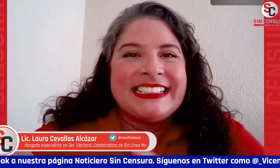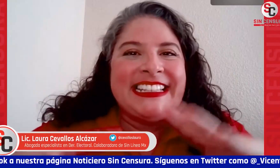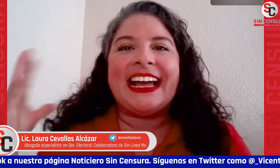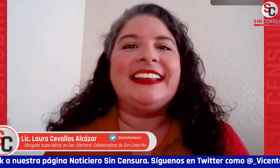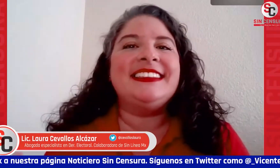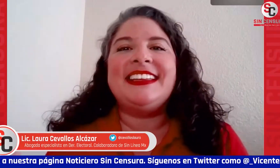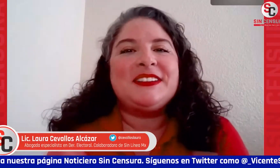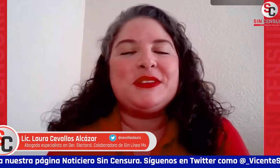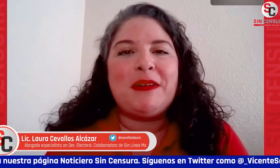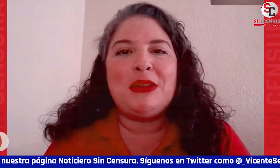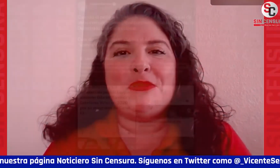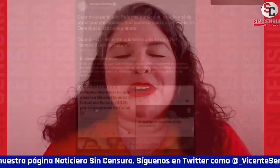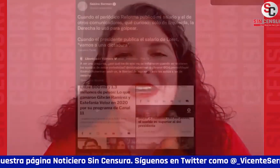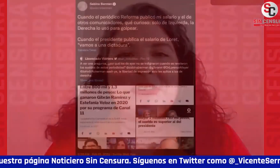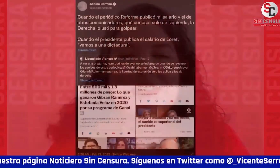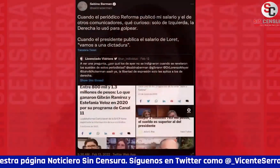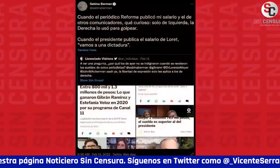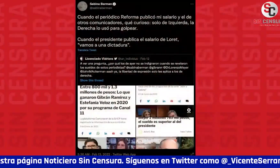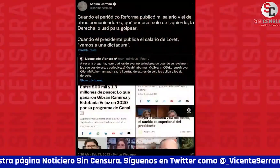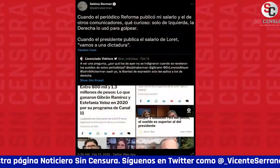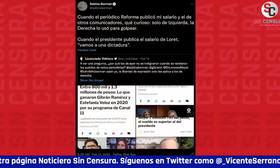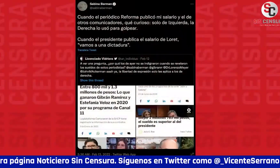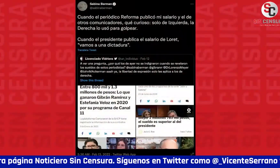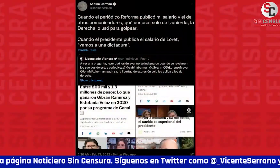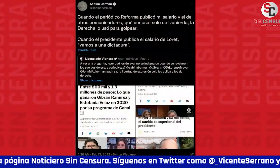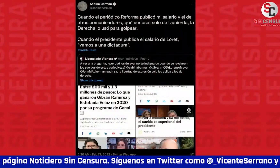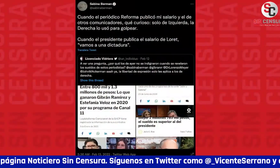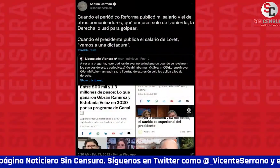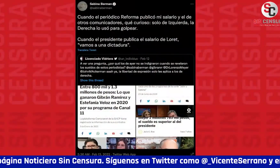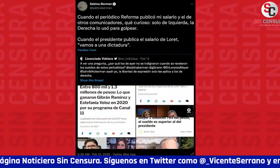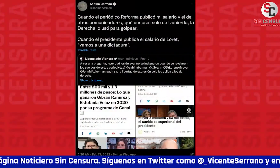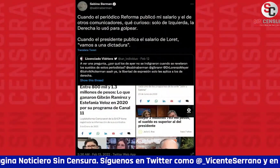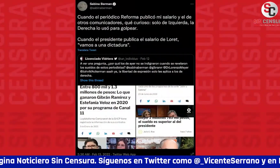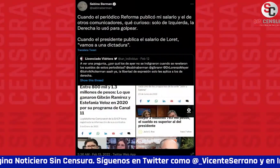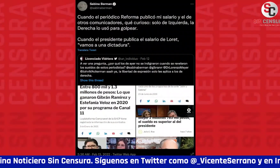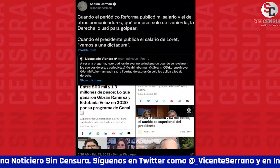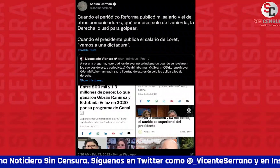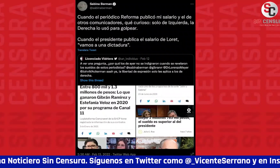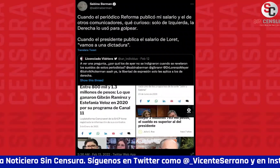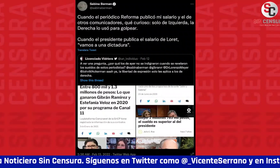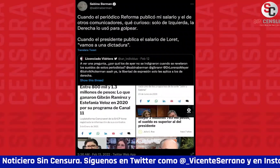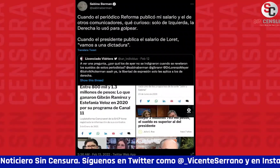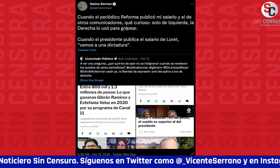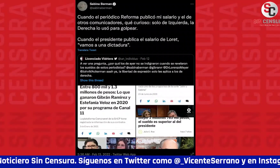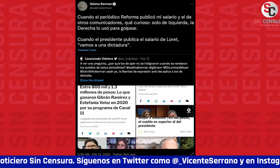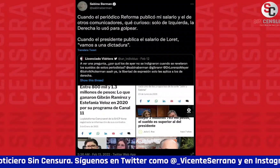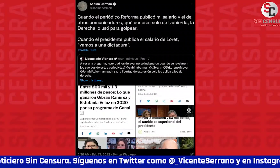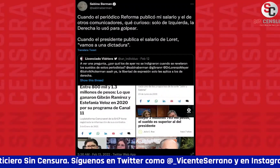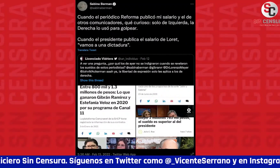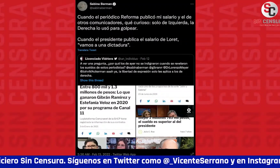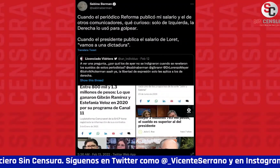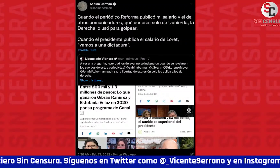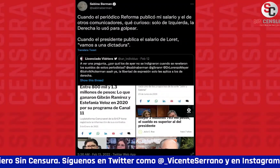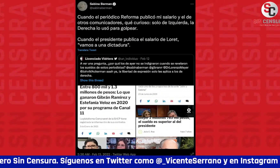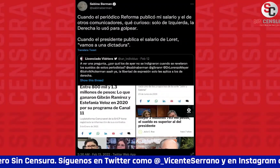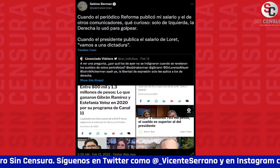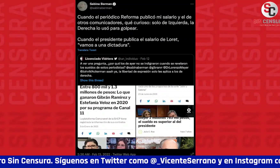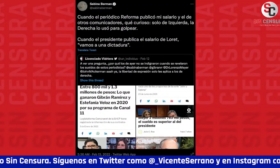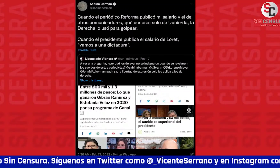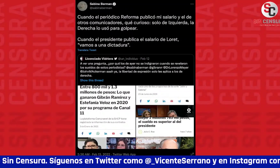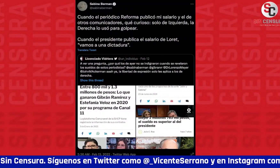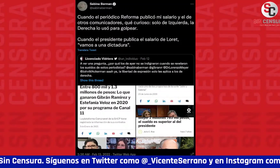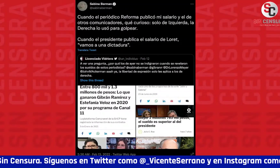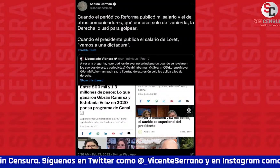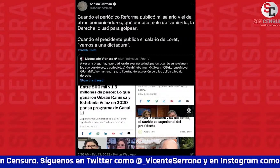más excitante de su sábado por la noche, unos que se reunieron 30,000, otros 60,000, y unos dicen, todos somos